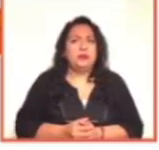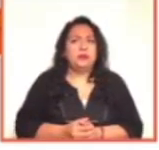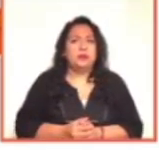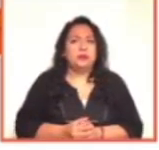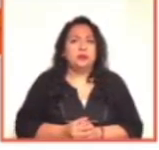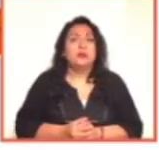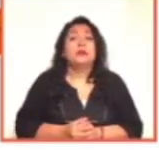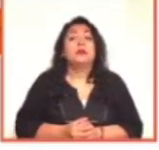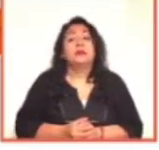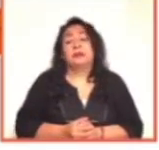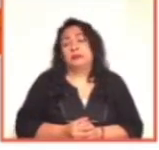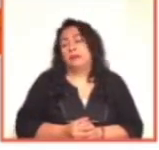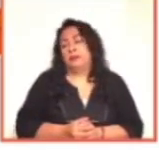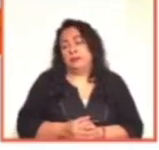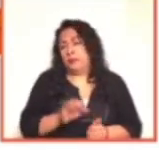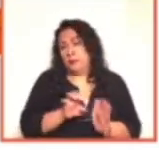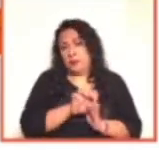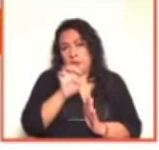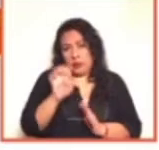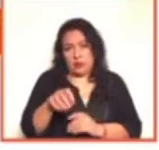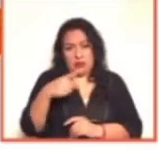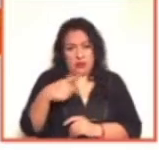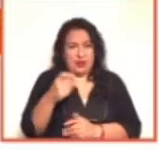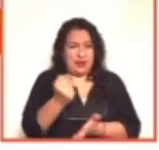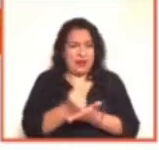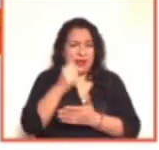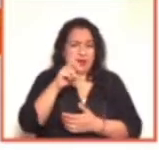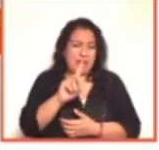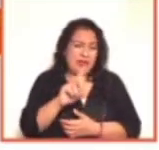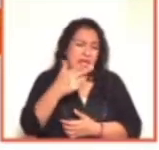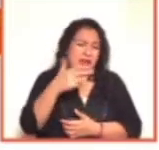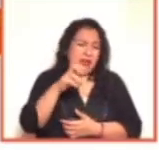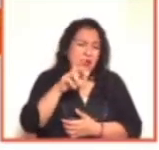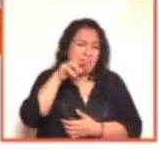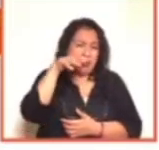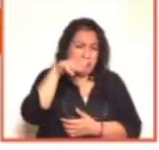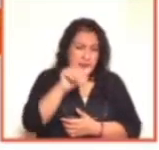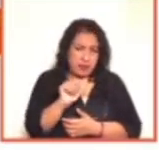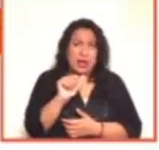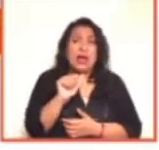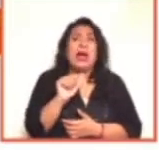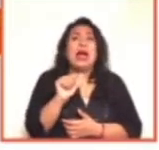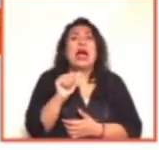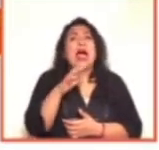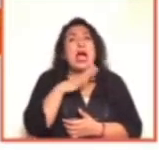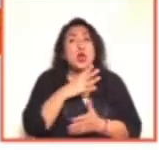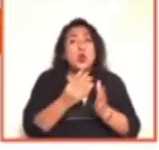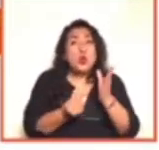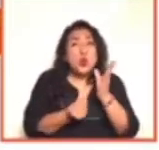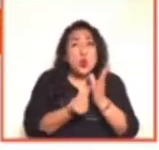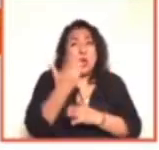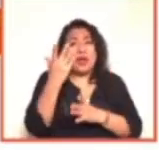En el caso particular de Dharma, más que de tener nuevos fichajes,